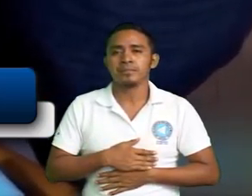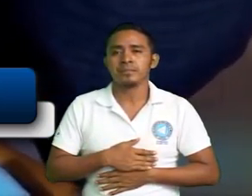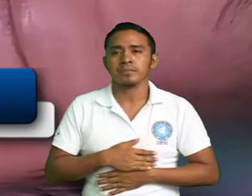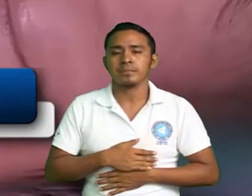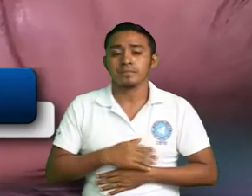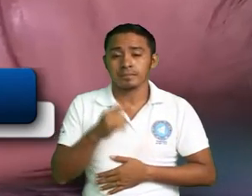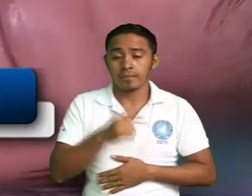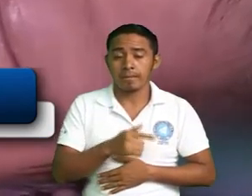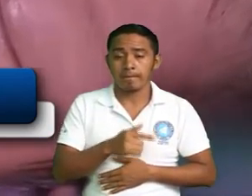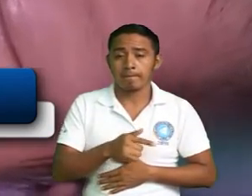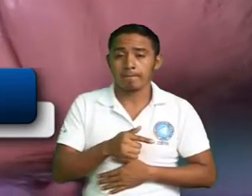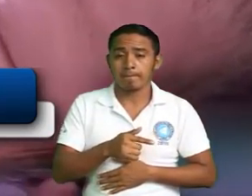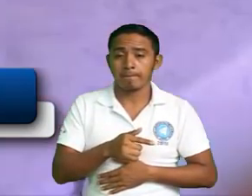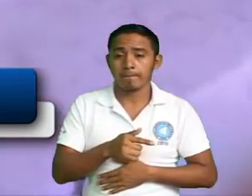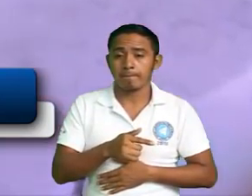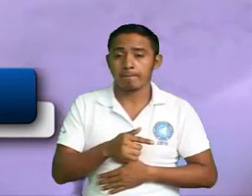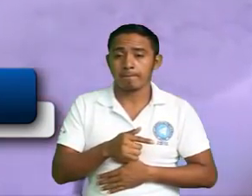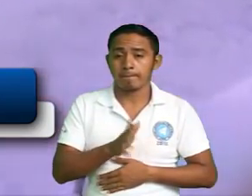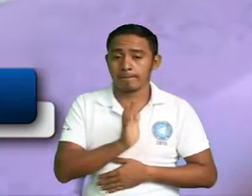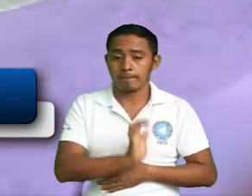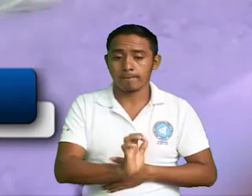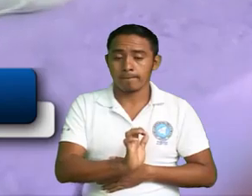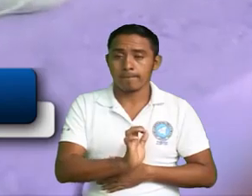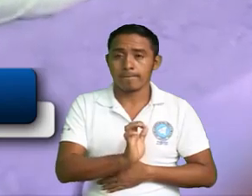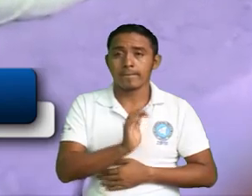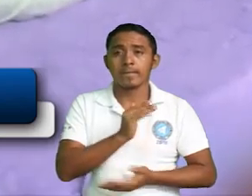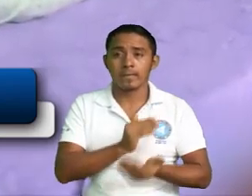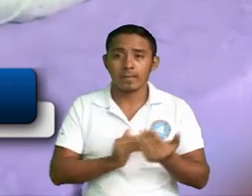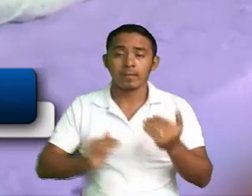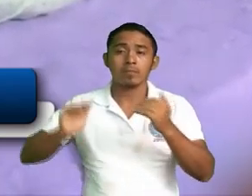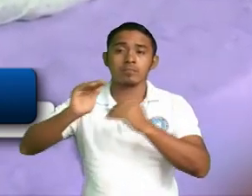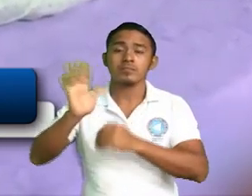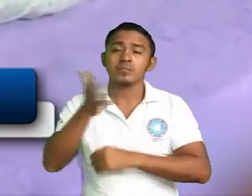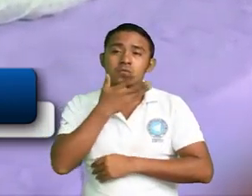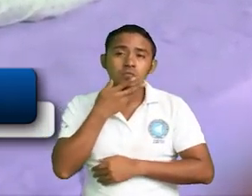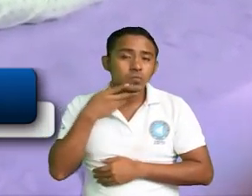después de esa etapa están más que todo